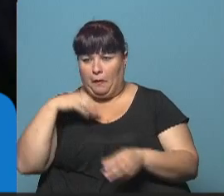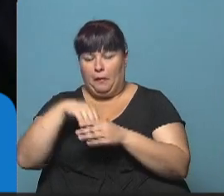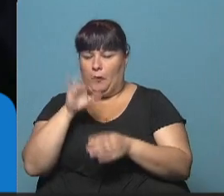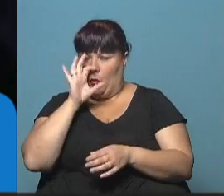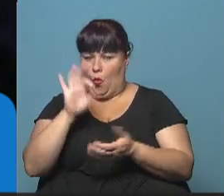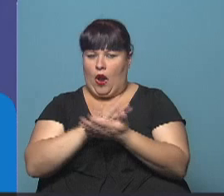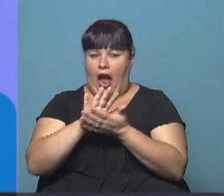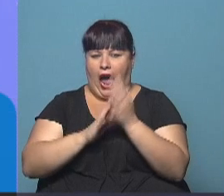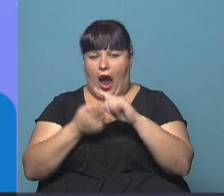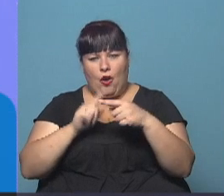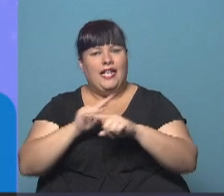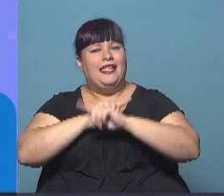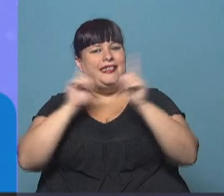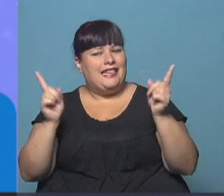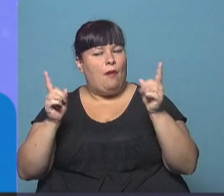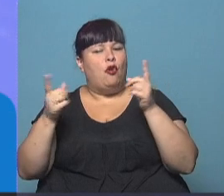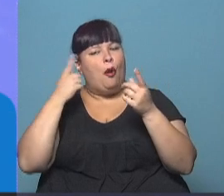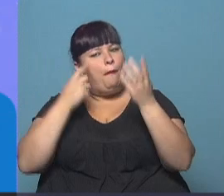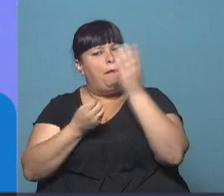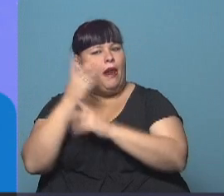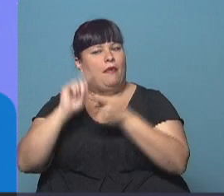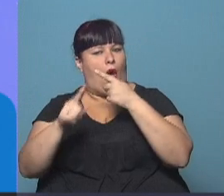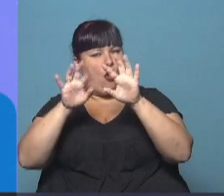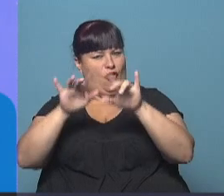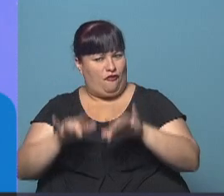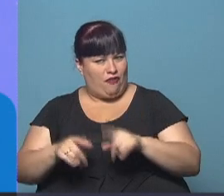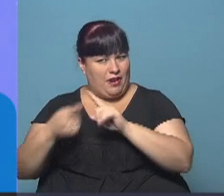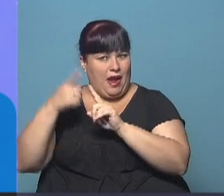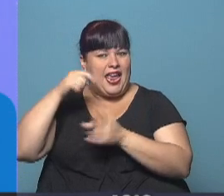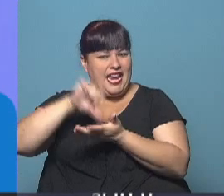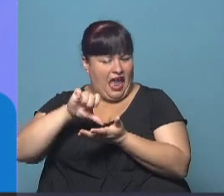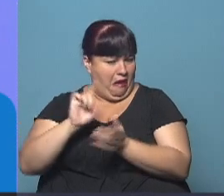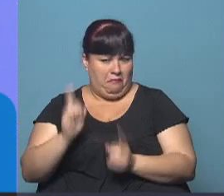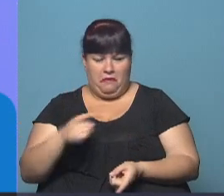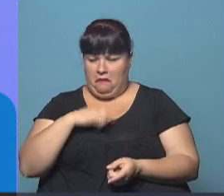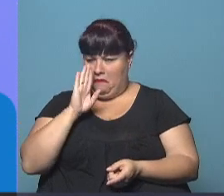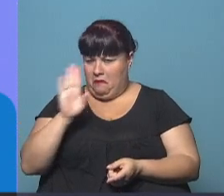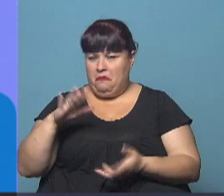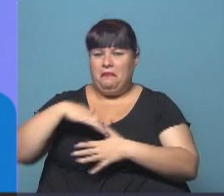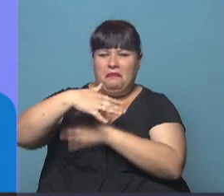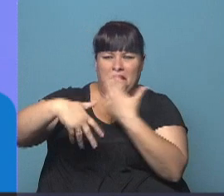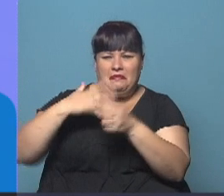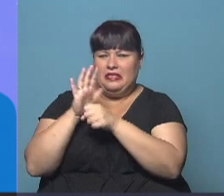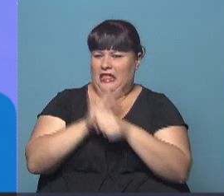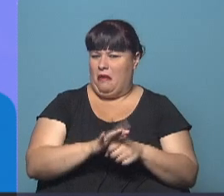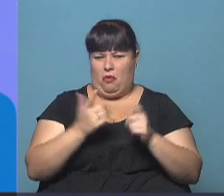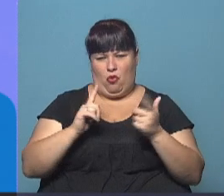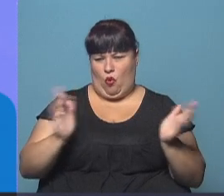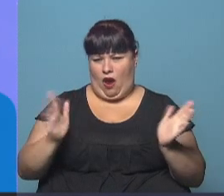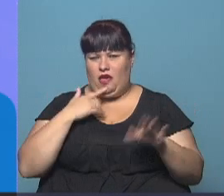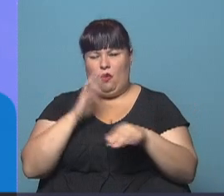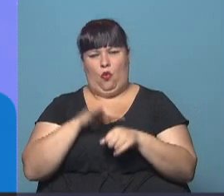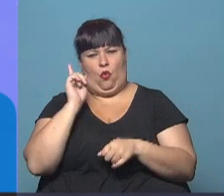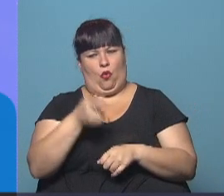ninguna negociación ni en la elaboración del memorándum con Irán. Además, negó la trama del encubrimiento de la que